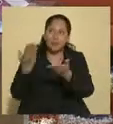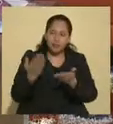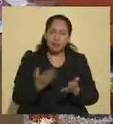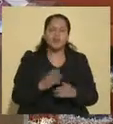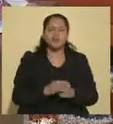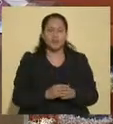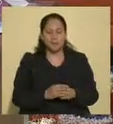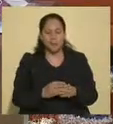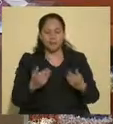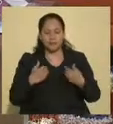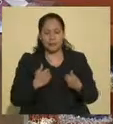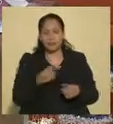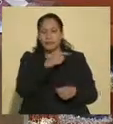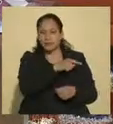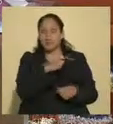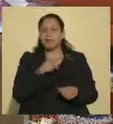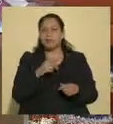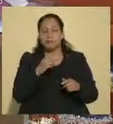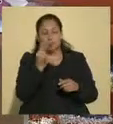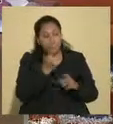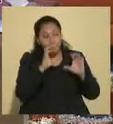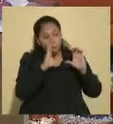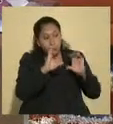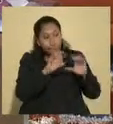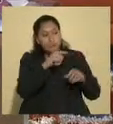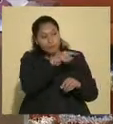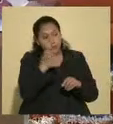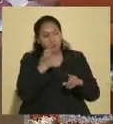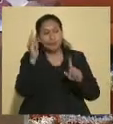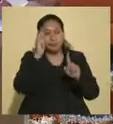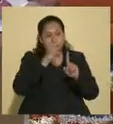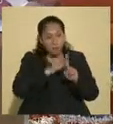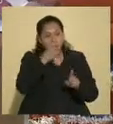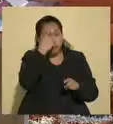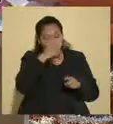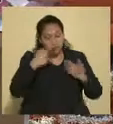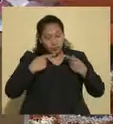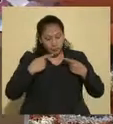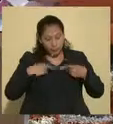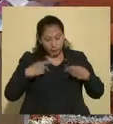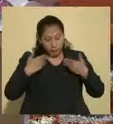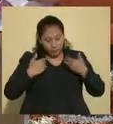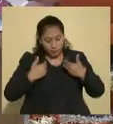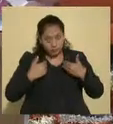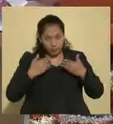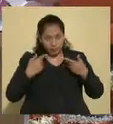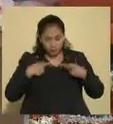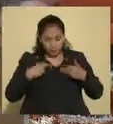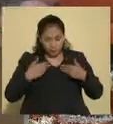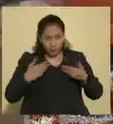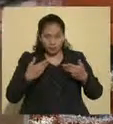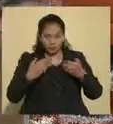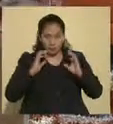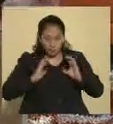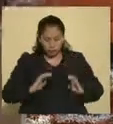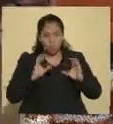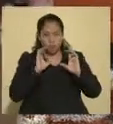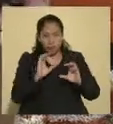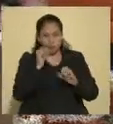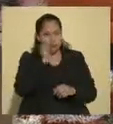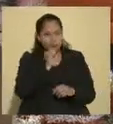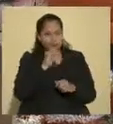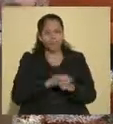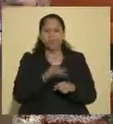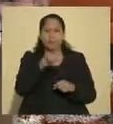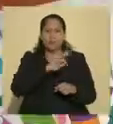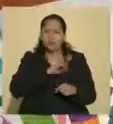sí puedes decirle, ¿sabes qué? Tienes que cuidarte, tienes que hacer esto por tu persona. Por tu persona. Oye, Rosy, ¿nos podrías